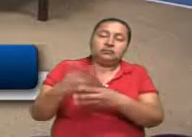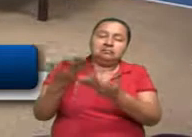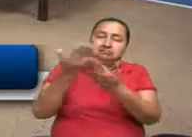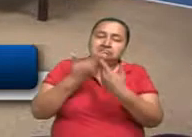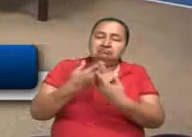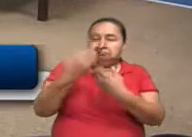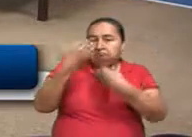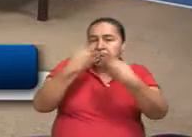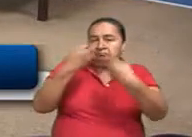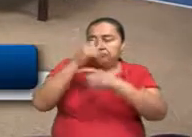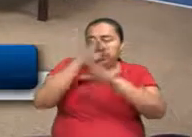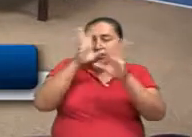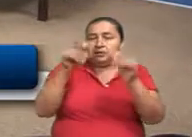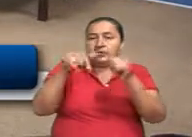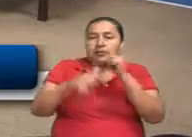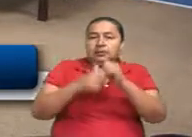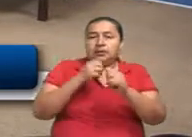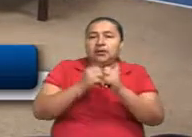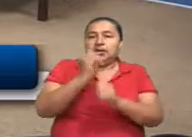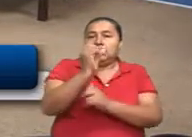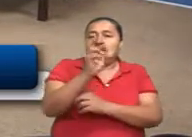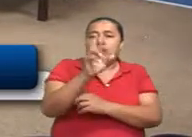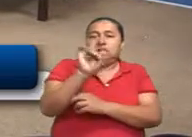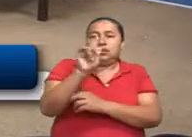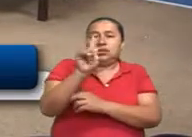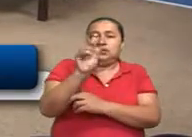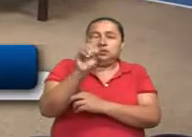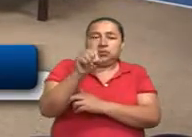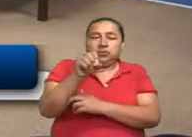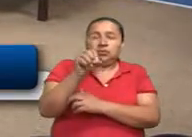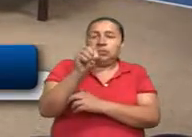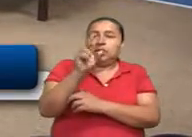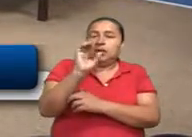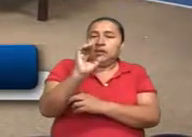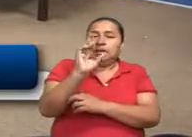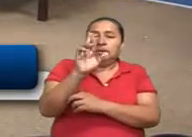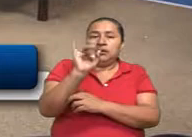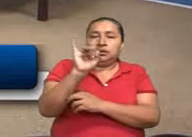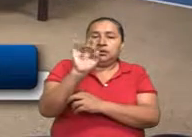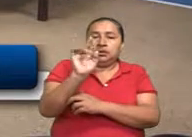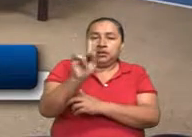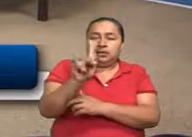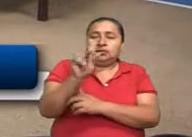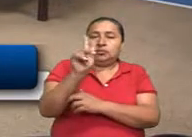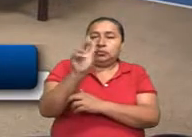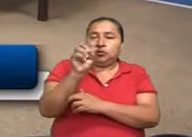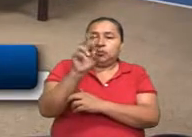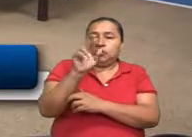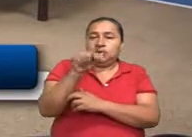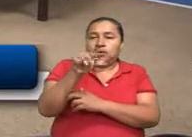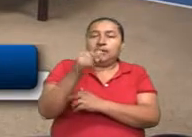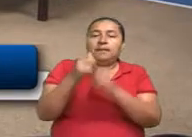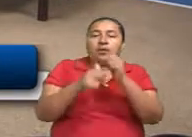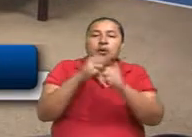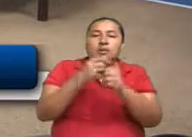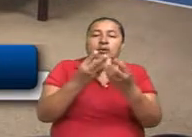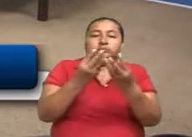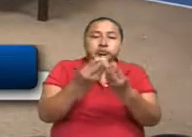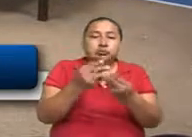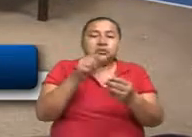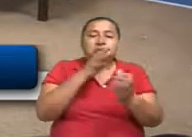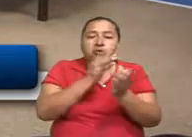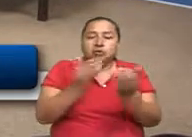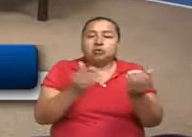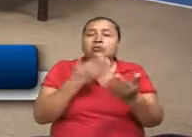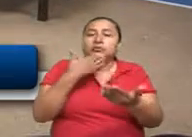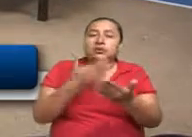este trastorno como son la criptorquidia, mejor conocido como trastorno testicular en los niños. Le agradecemos, doctora.